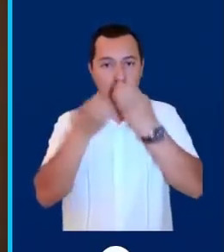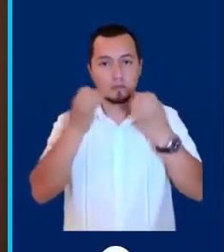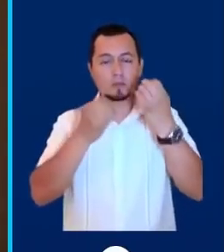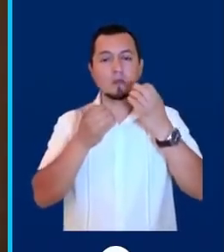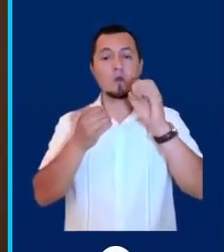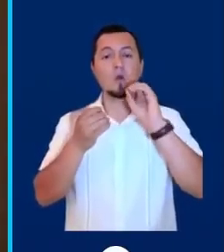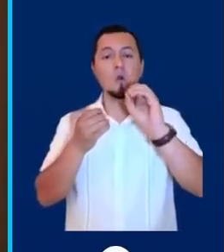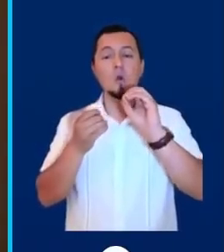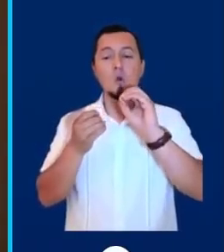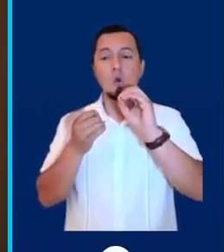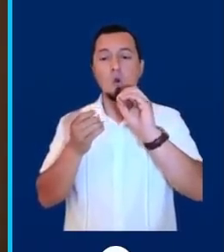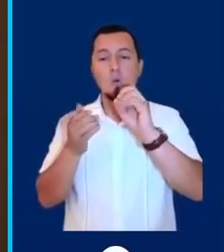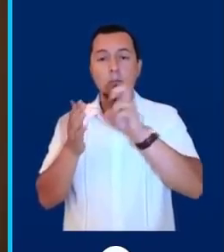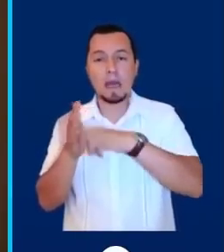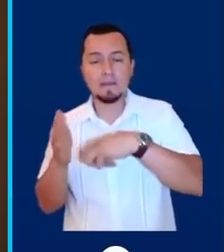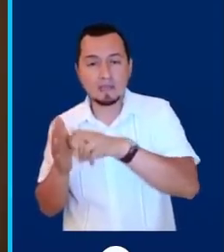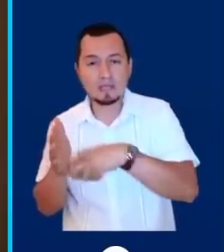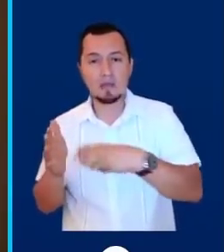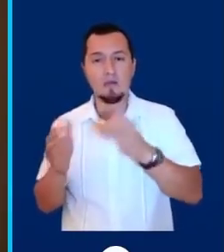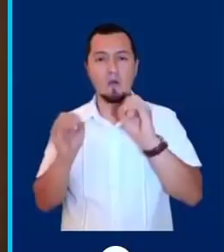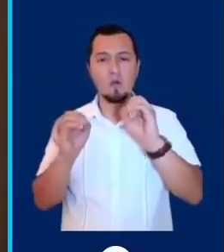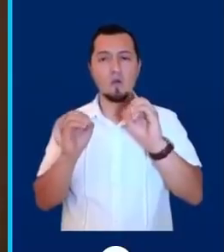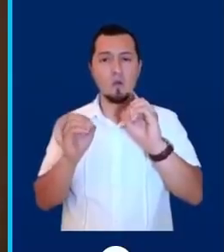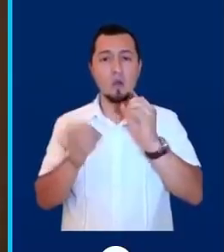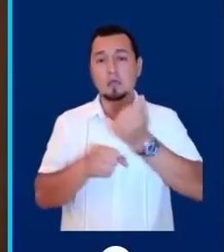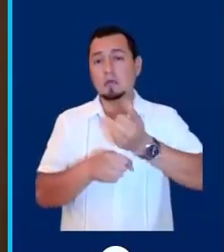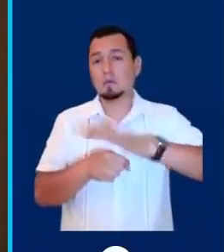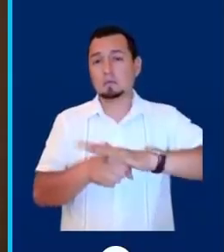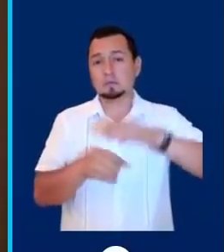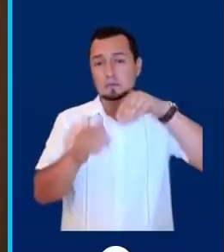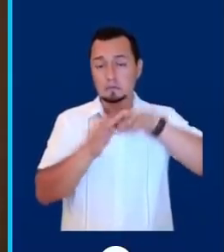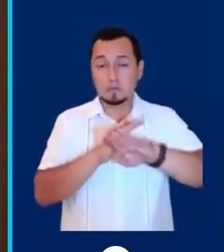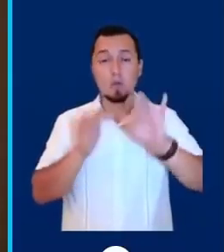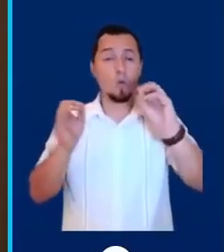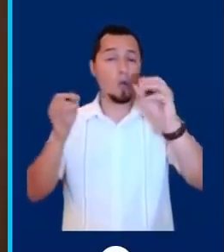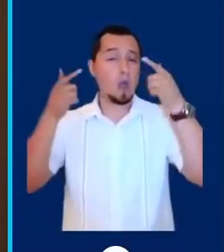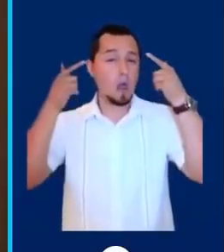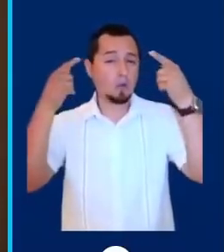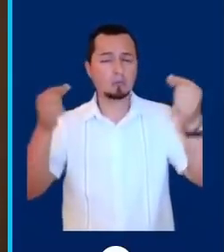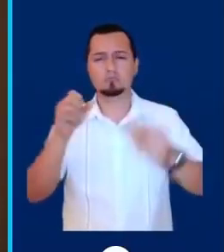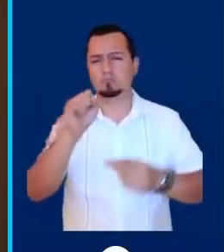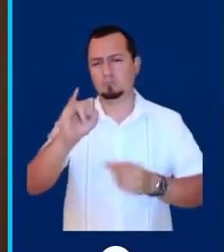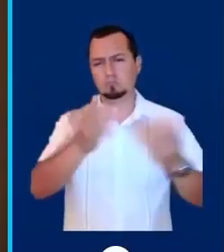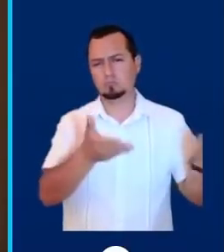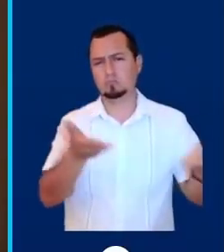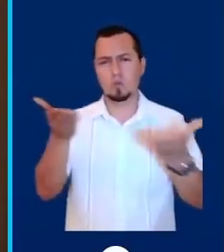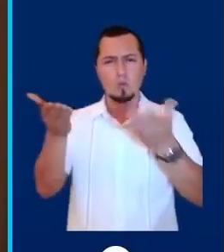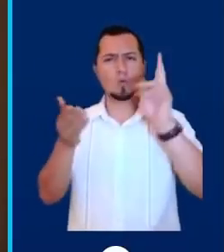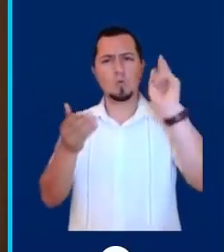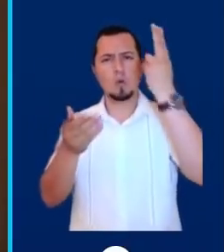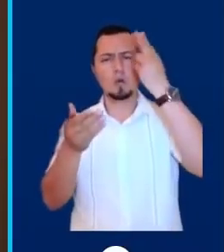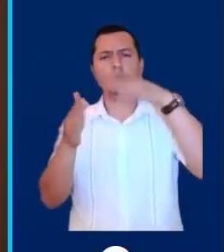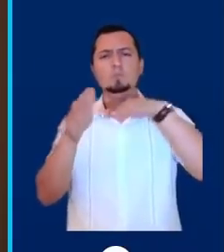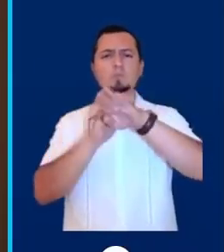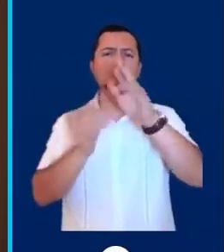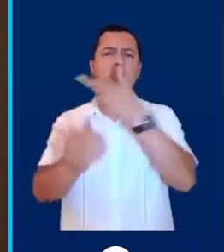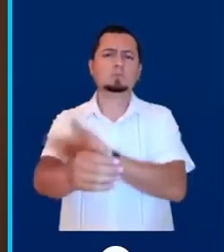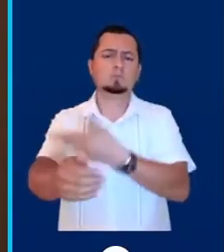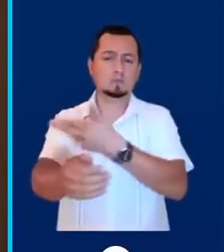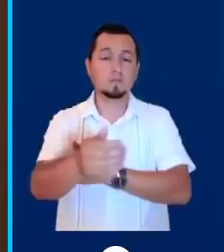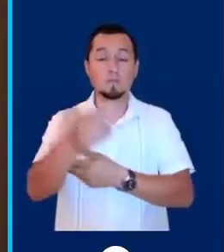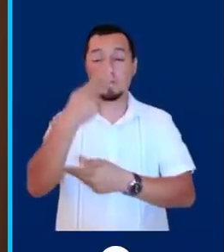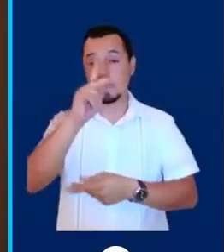prácticas profesionales, procesos de admisión y de graduación. Es importante resaltar que